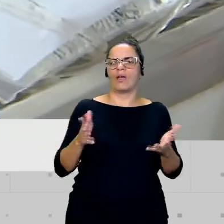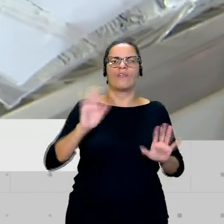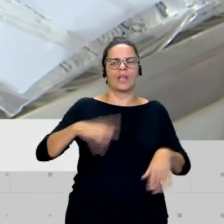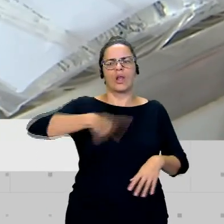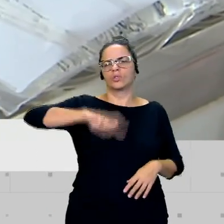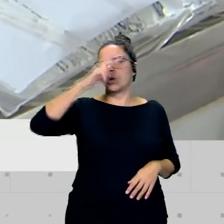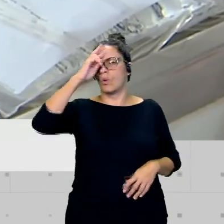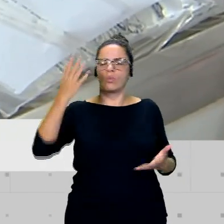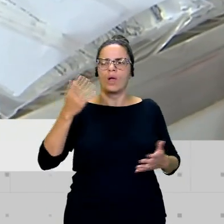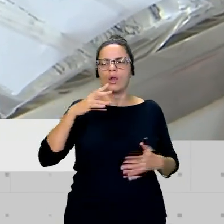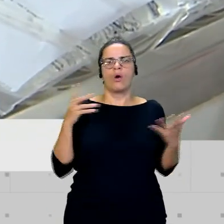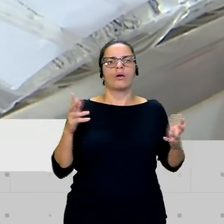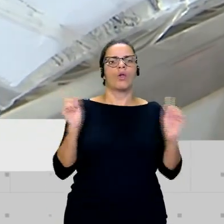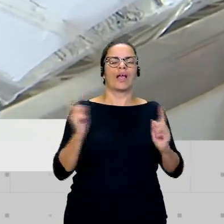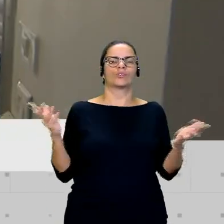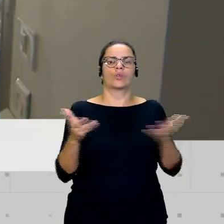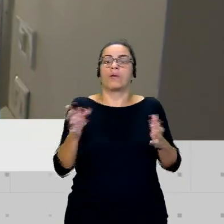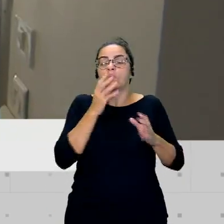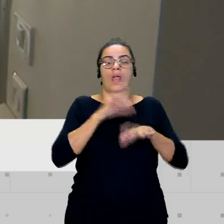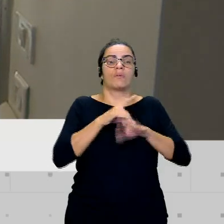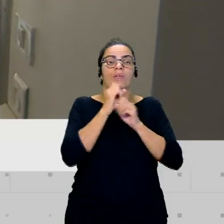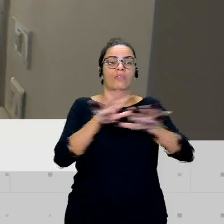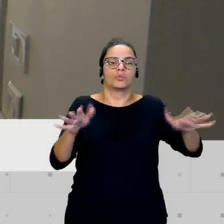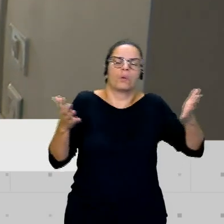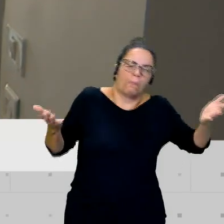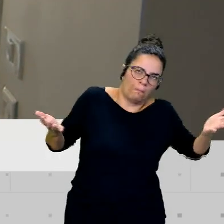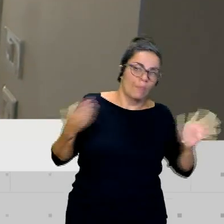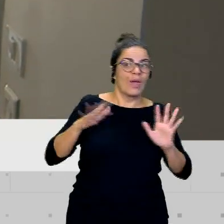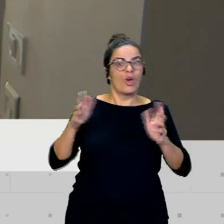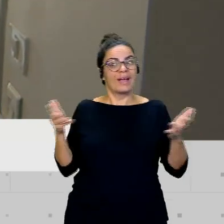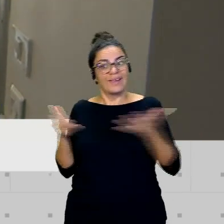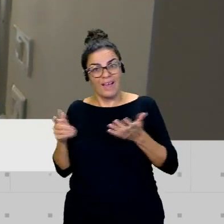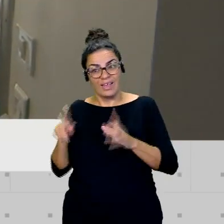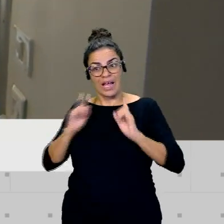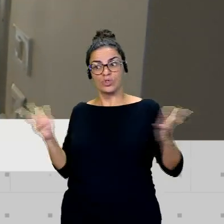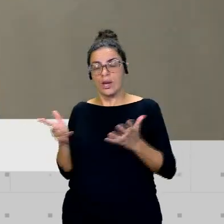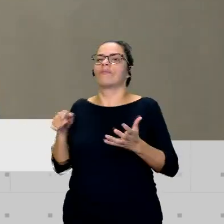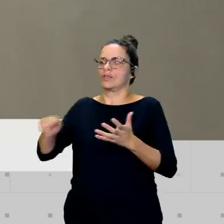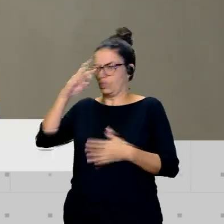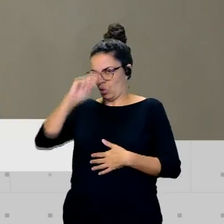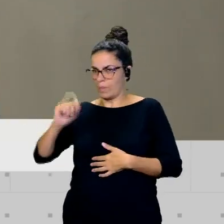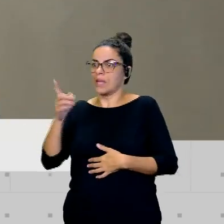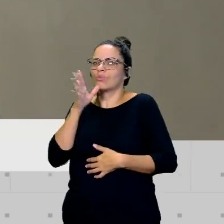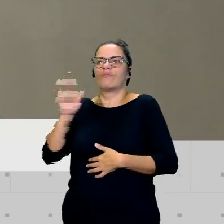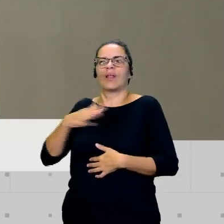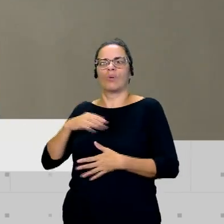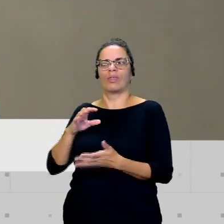la difusión de la enfermedad, sino la gravedad, el impacto en la estructura hospitalaria. Muy bien, pues muchas gracias por estar con